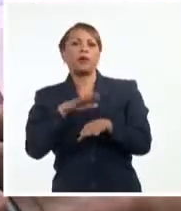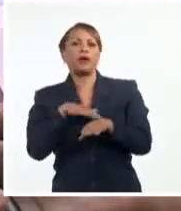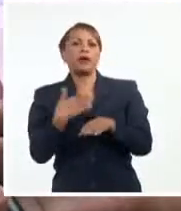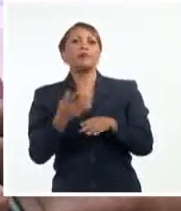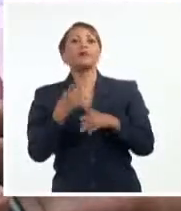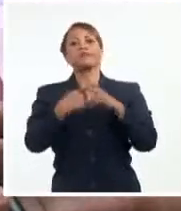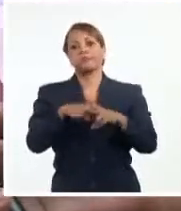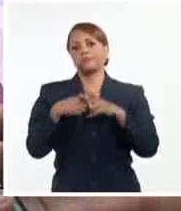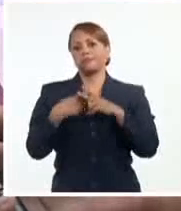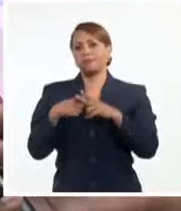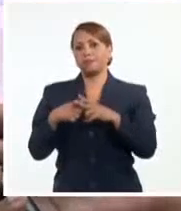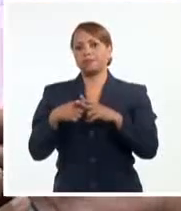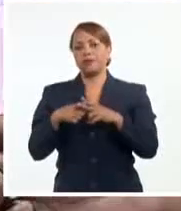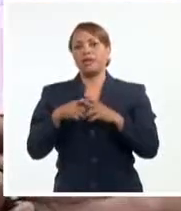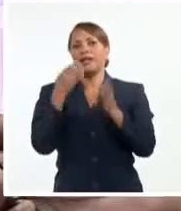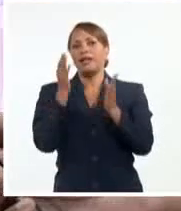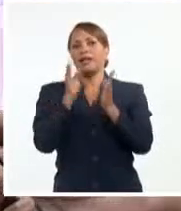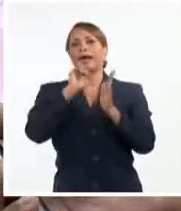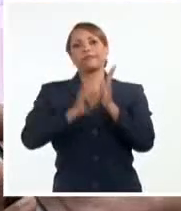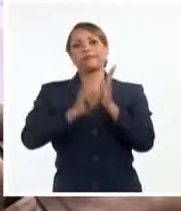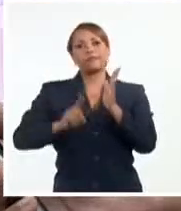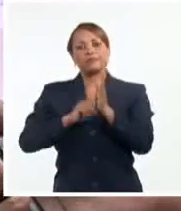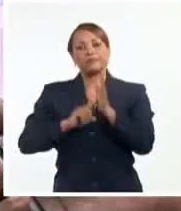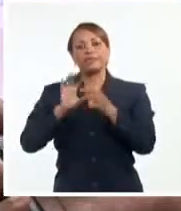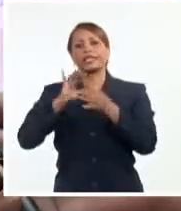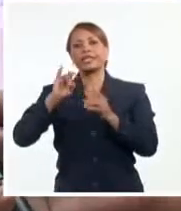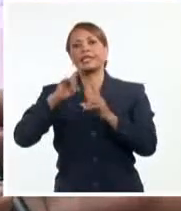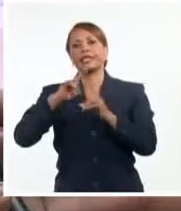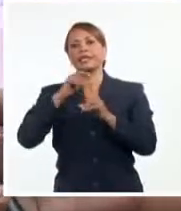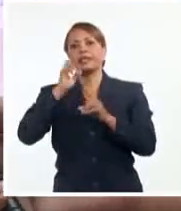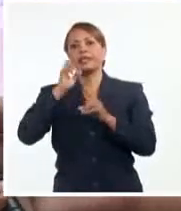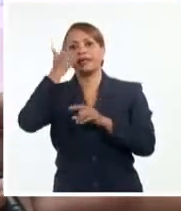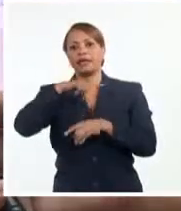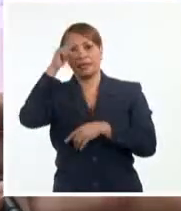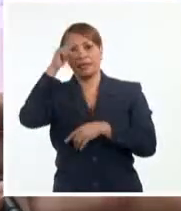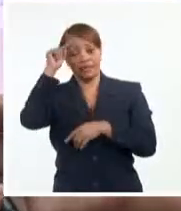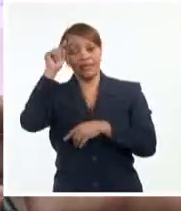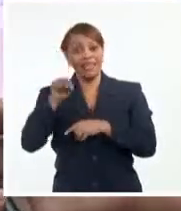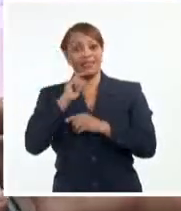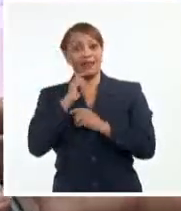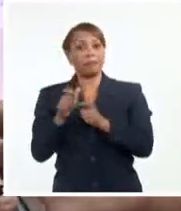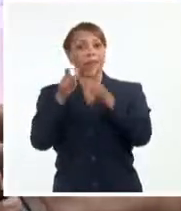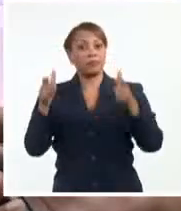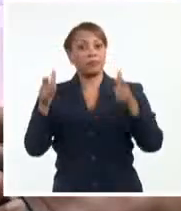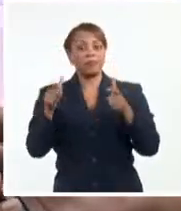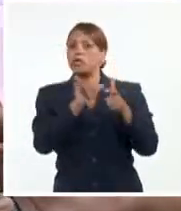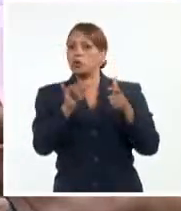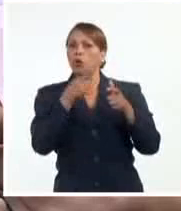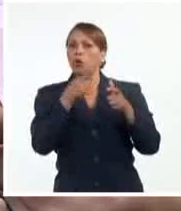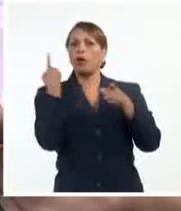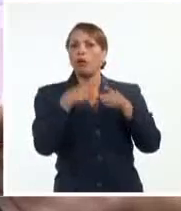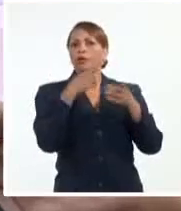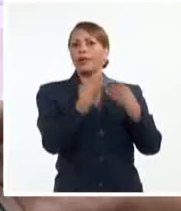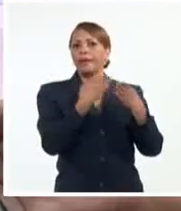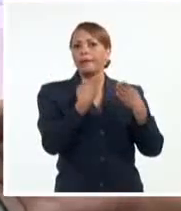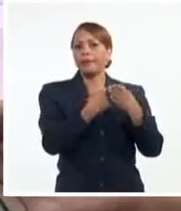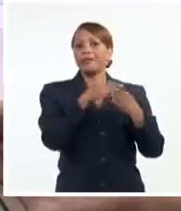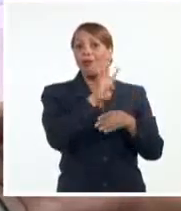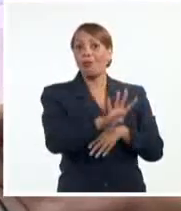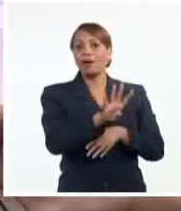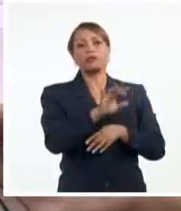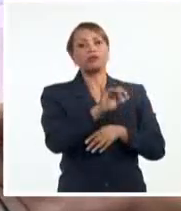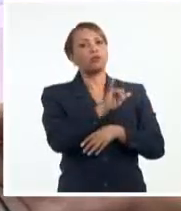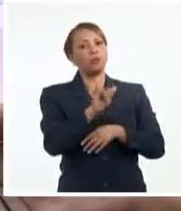la termoeléctrica de Itera, que es una de las unidades más grandes del sistema, y también tenemos otro grupo de unidades, tenemos cuatro unidades que también